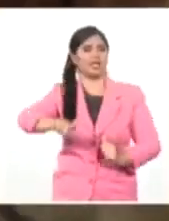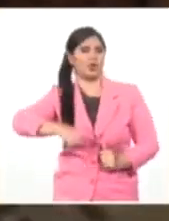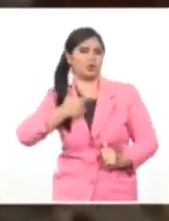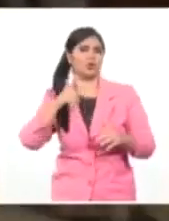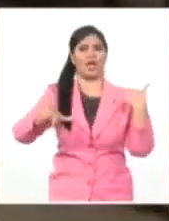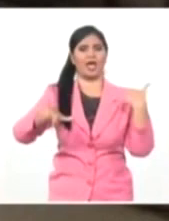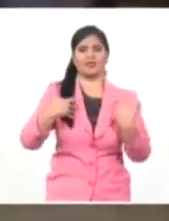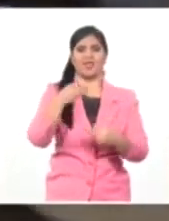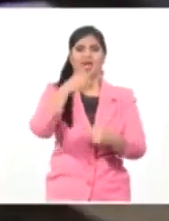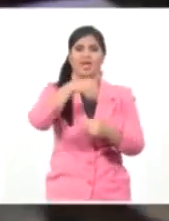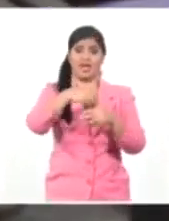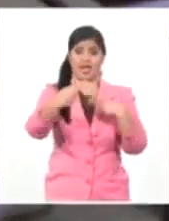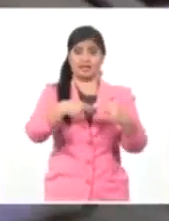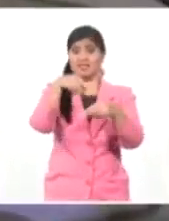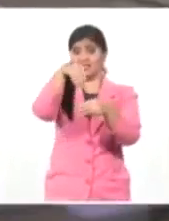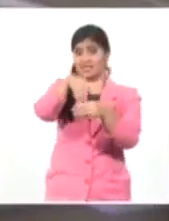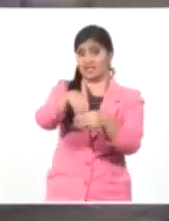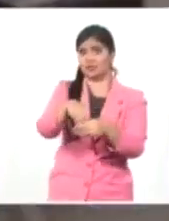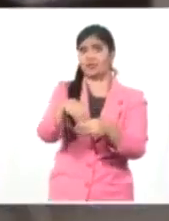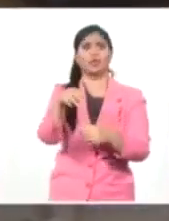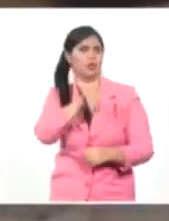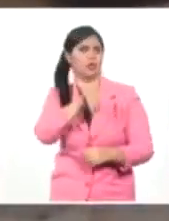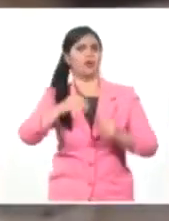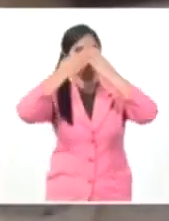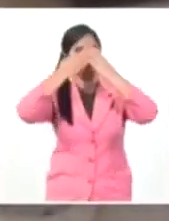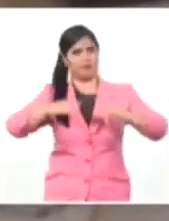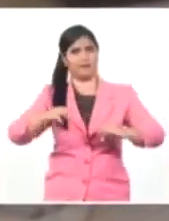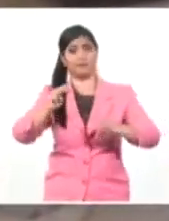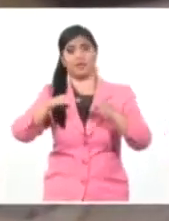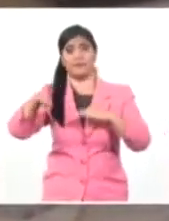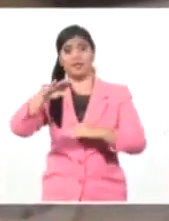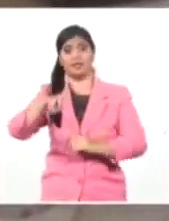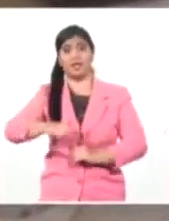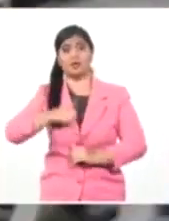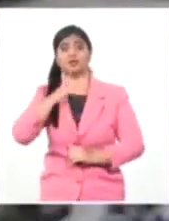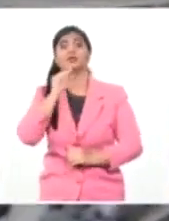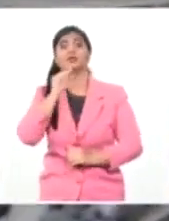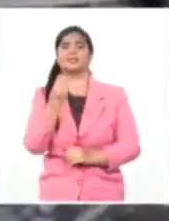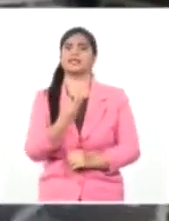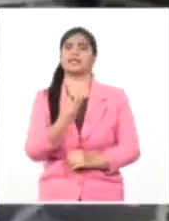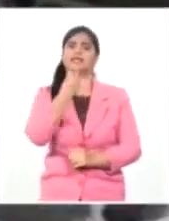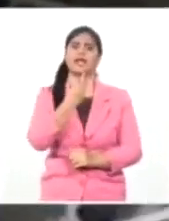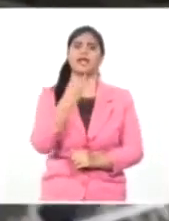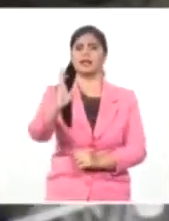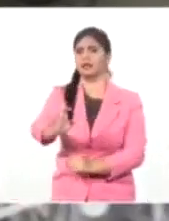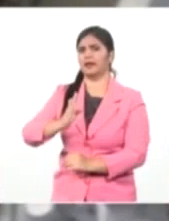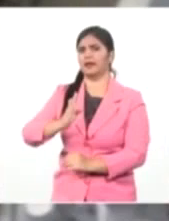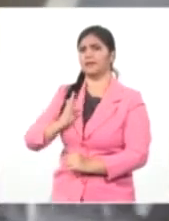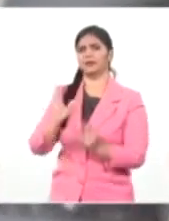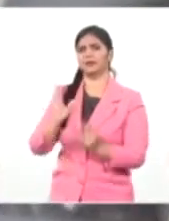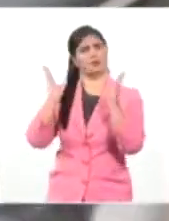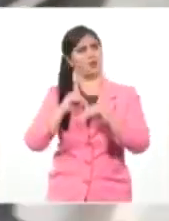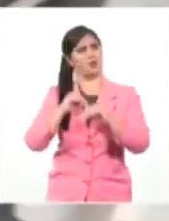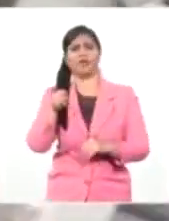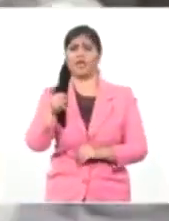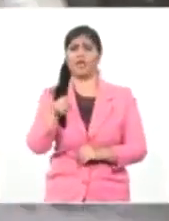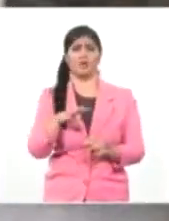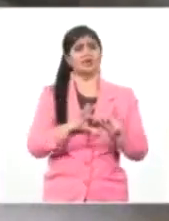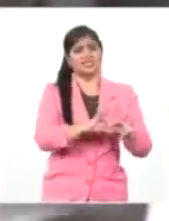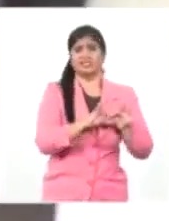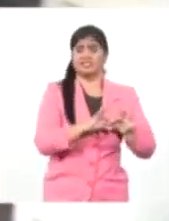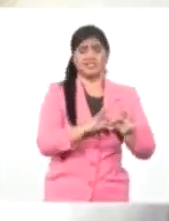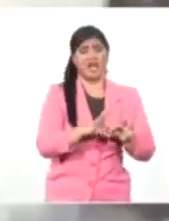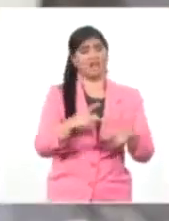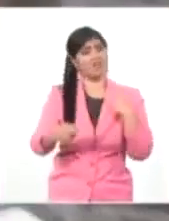de Cultura, Lubna Mashwah, aseguró que la agresión es una prueba incuestionable de la criminalidad de Israel,